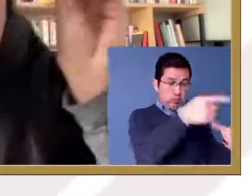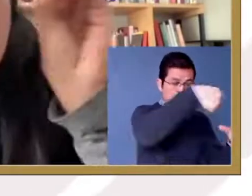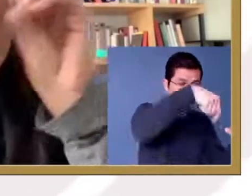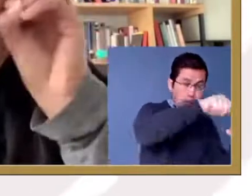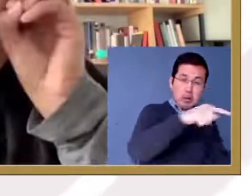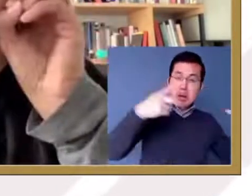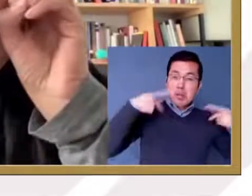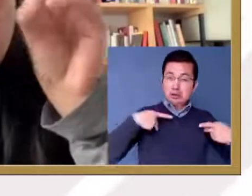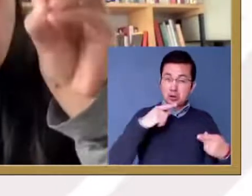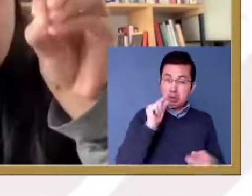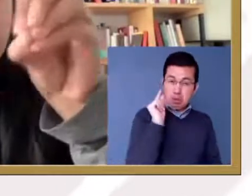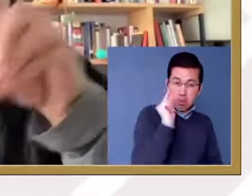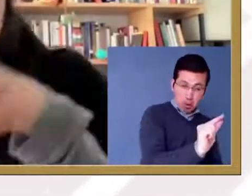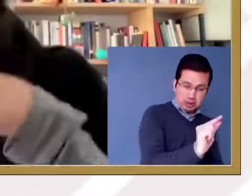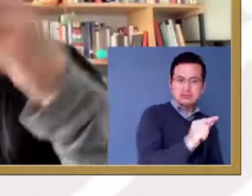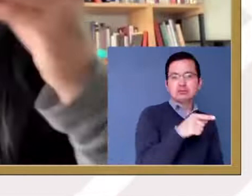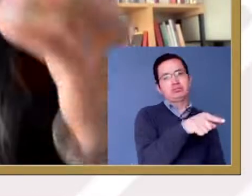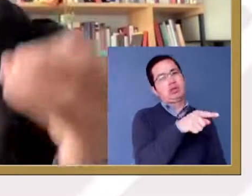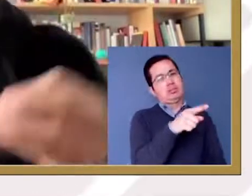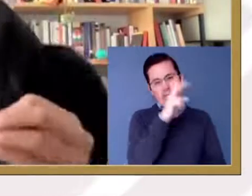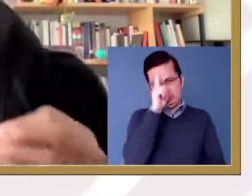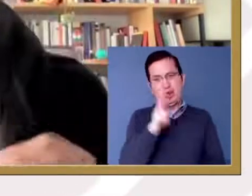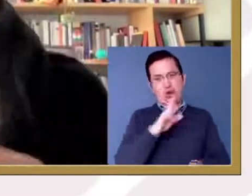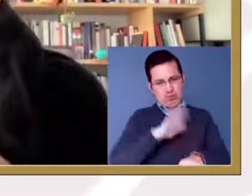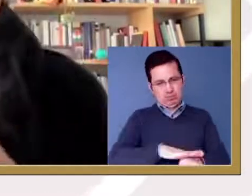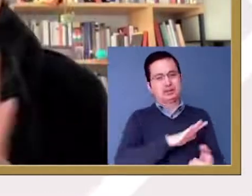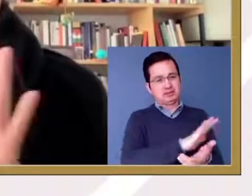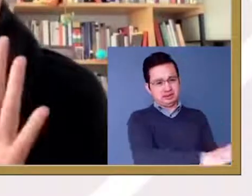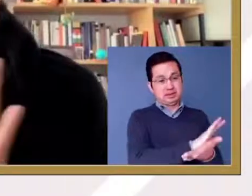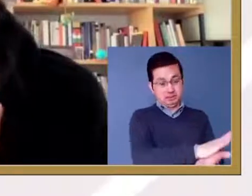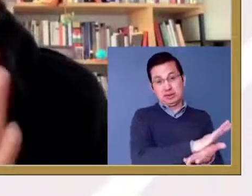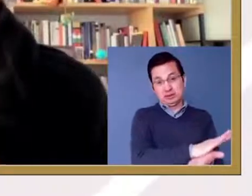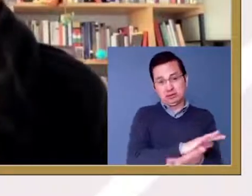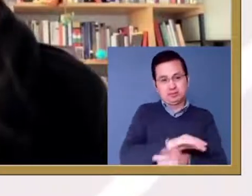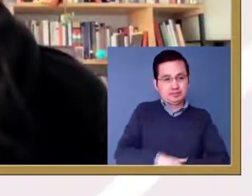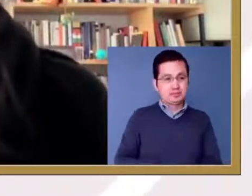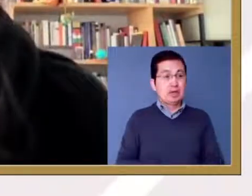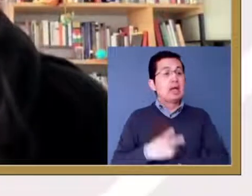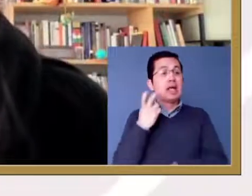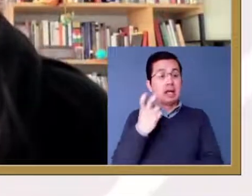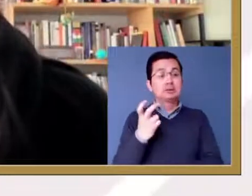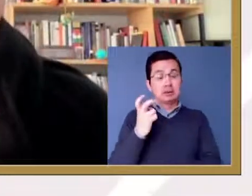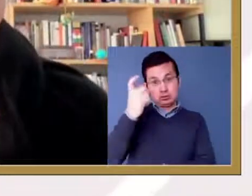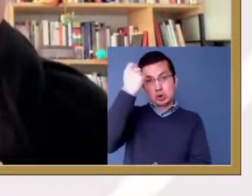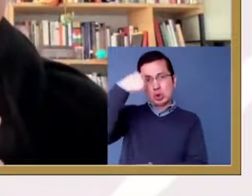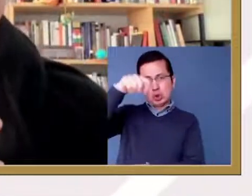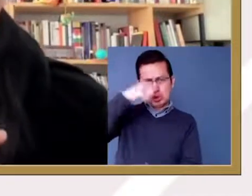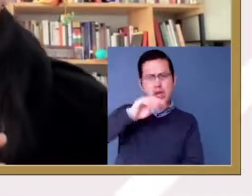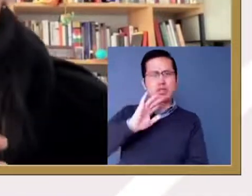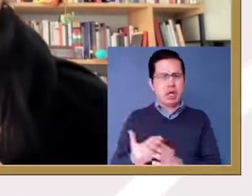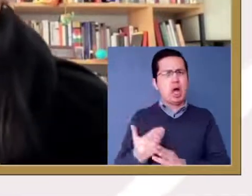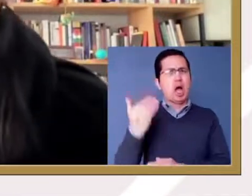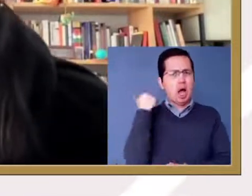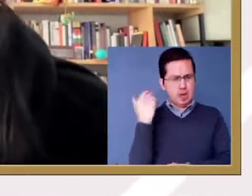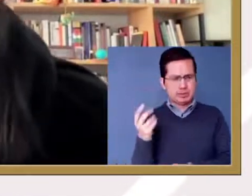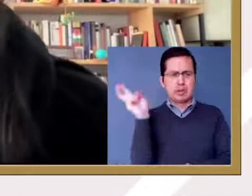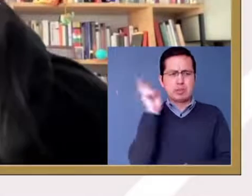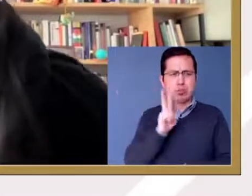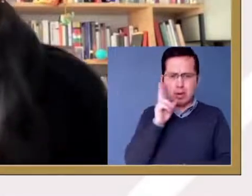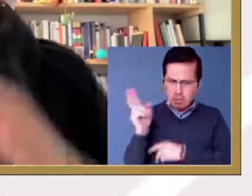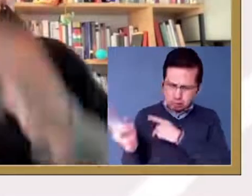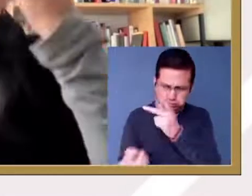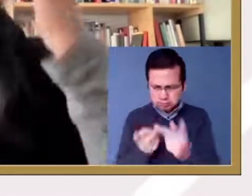sea discriminado, ¿sí? Eso es una teoría que ha sido testeada en temas de discriminación